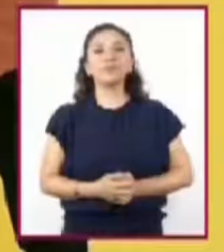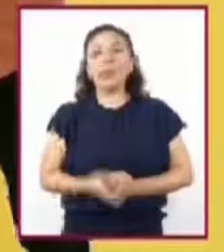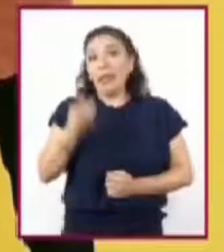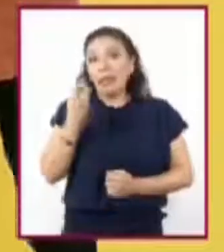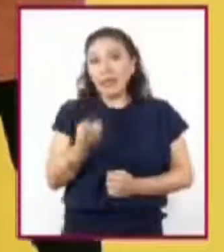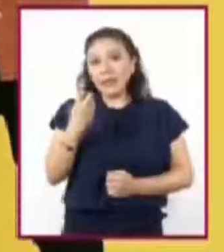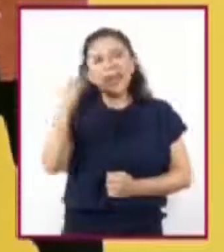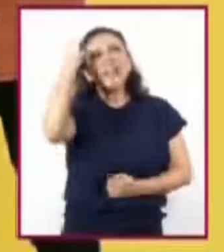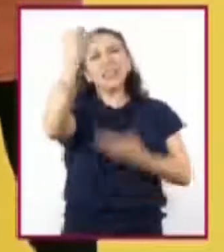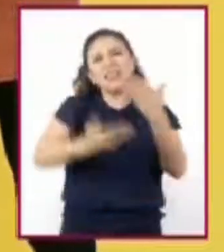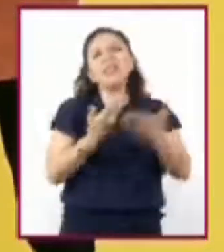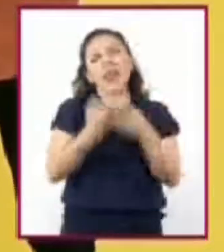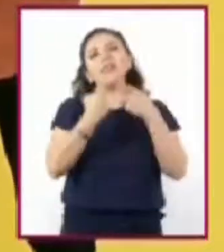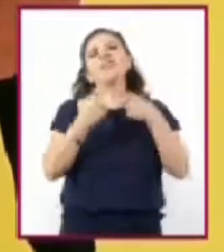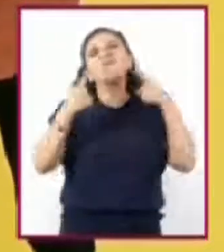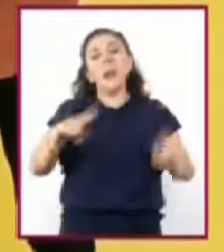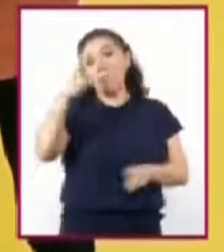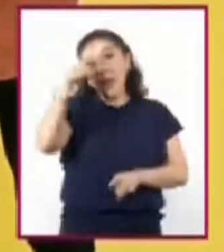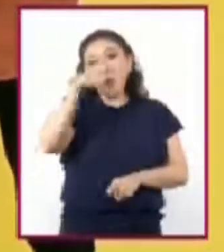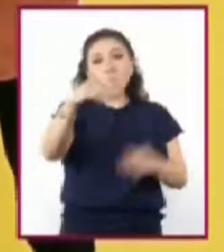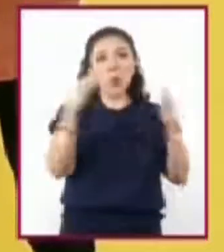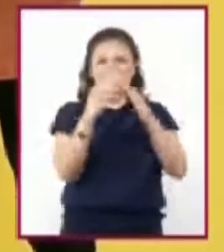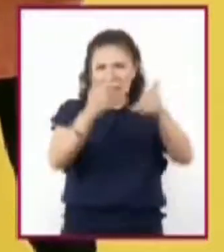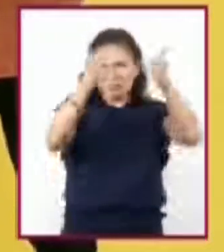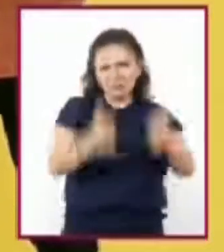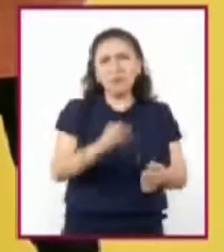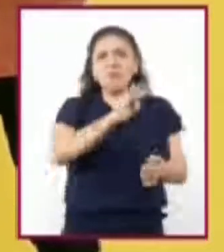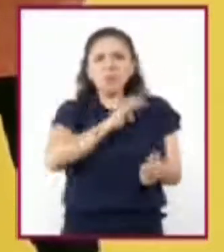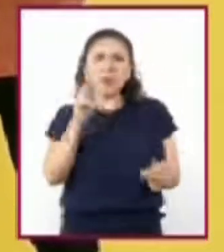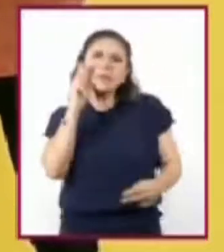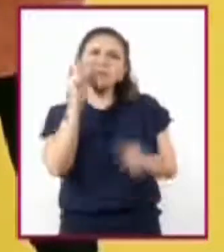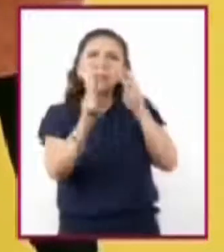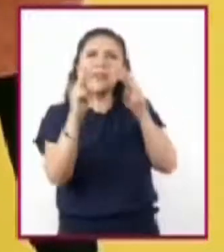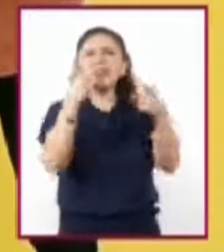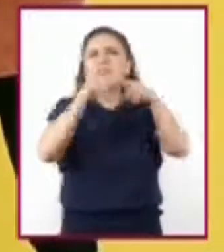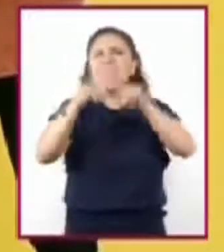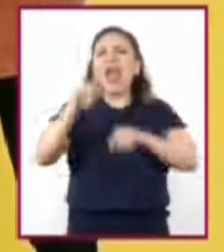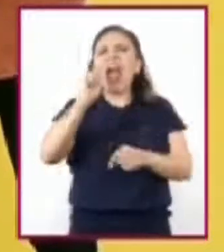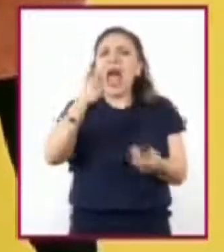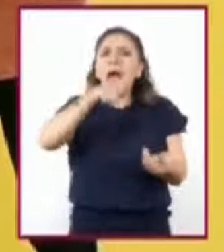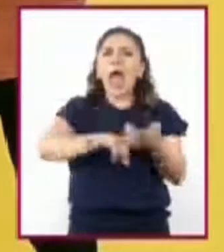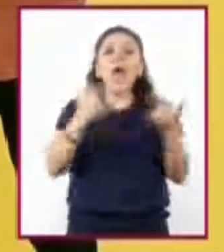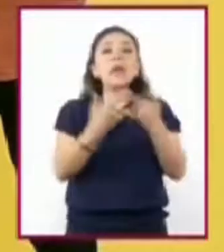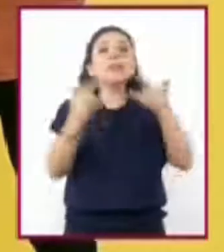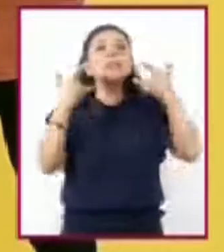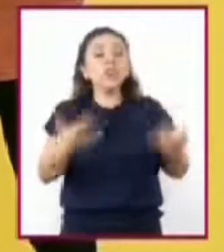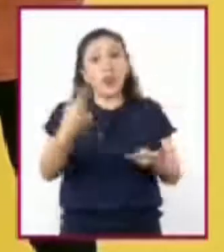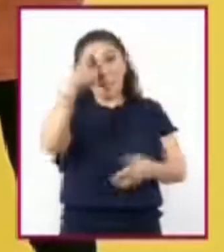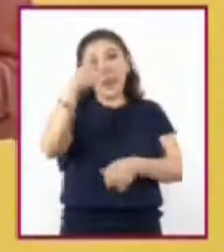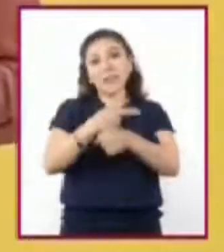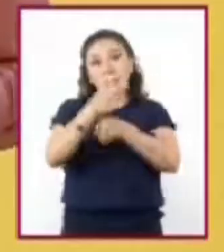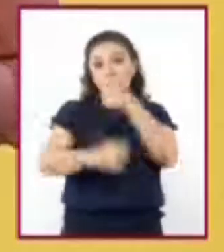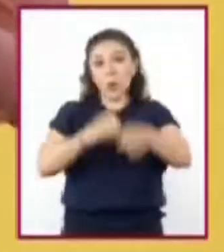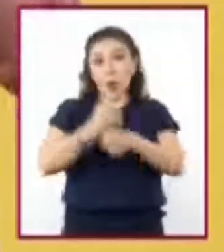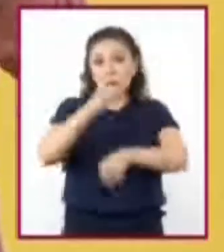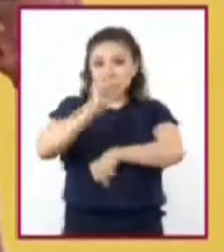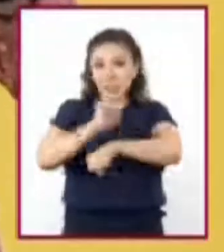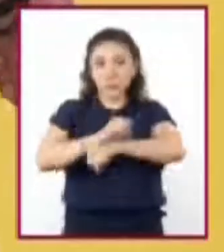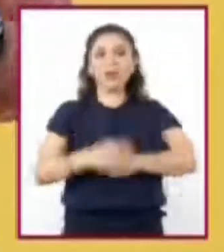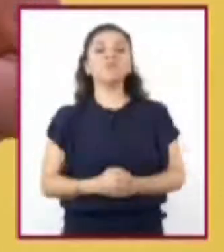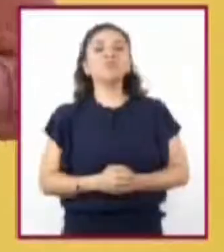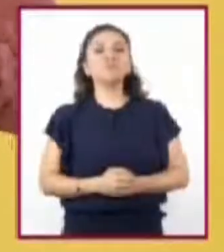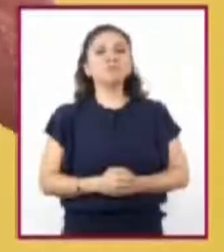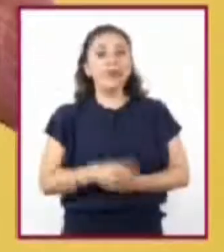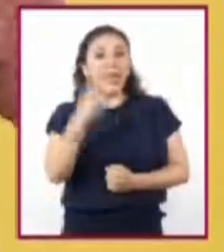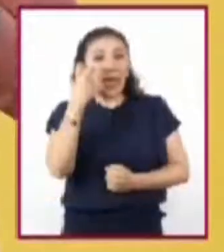una propuesta diferente para que desde su casa se acerquen a los contenidos de la asignatura de historia en segundo grado.